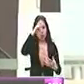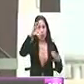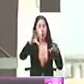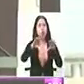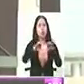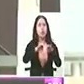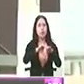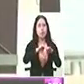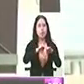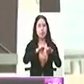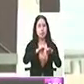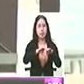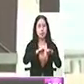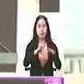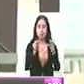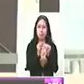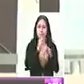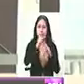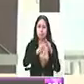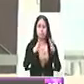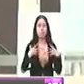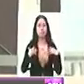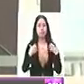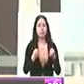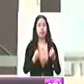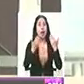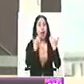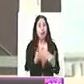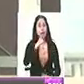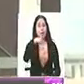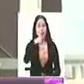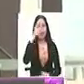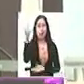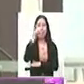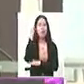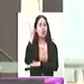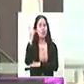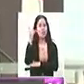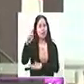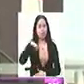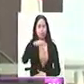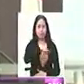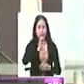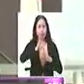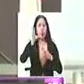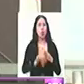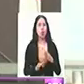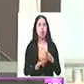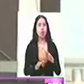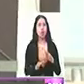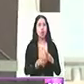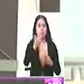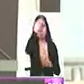cumplido. Podemos decir Bolivia hemos cumplido porque los indicadores nos